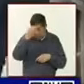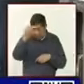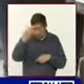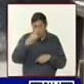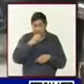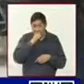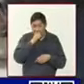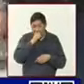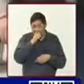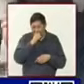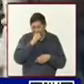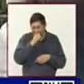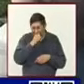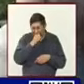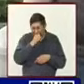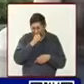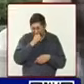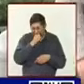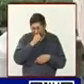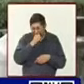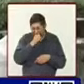Y nosotros...